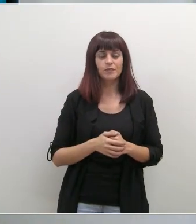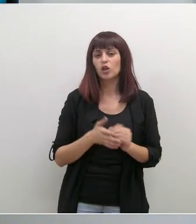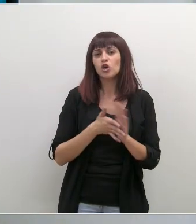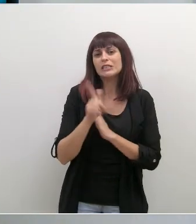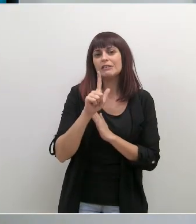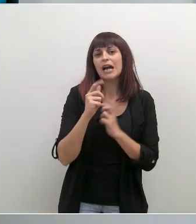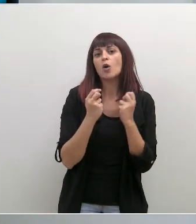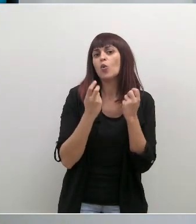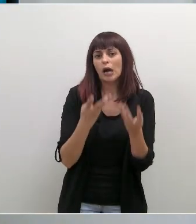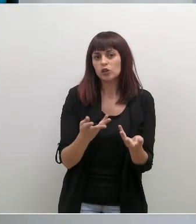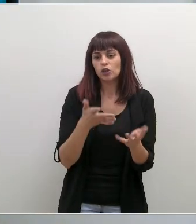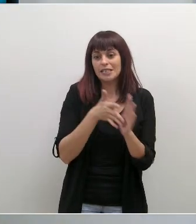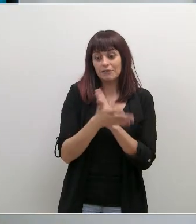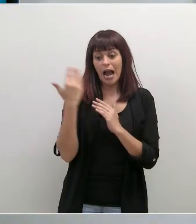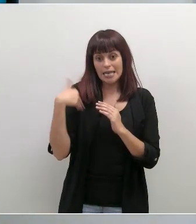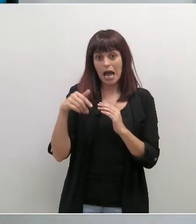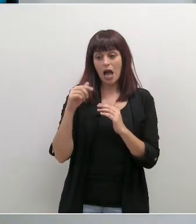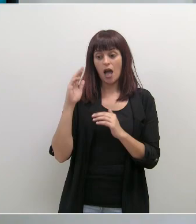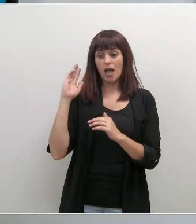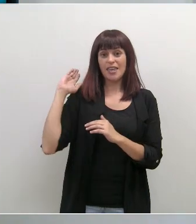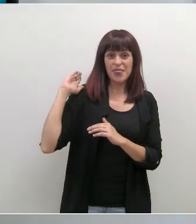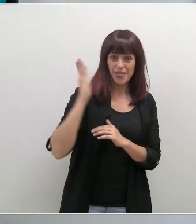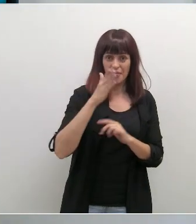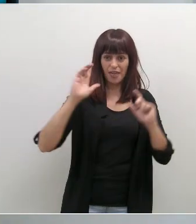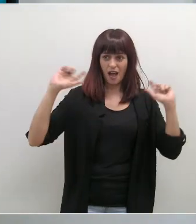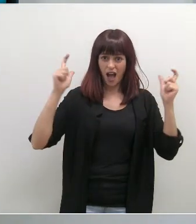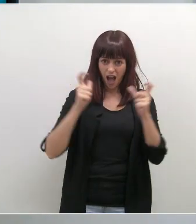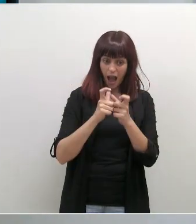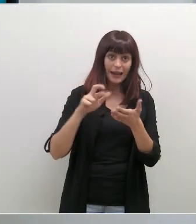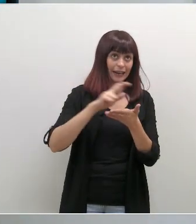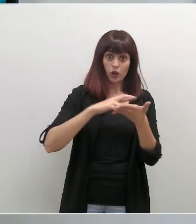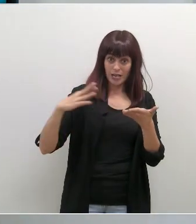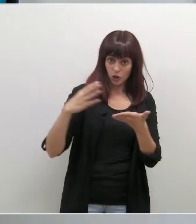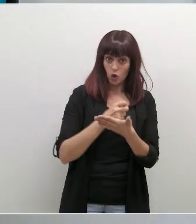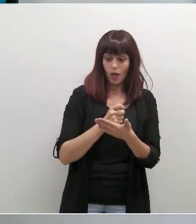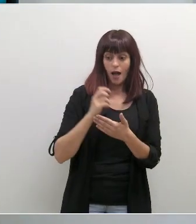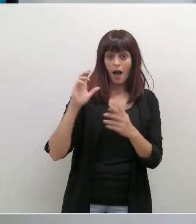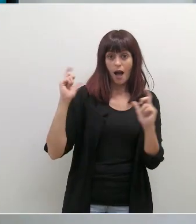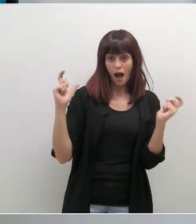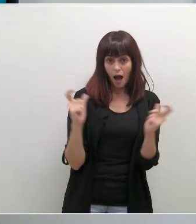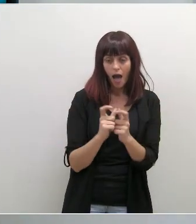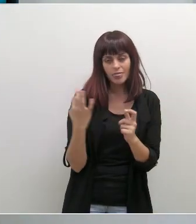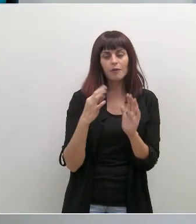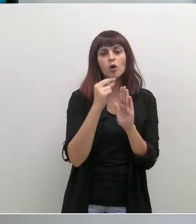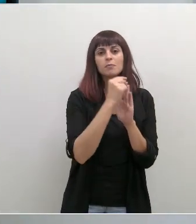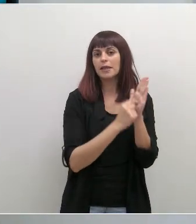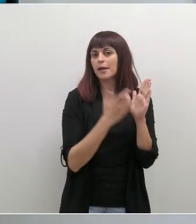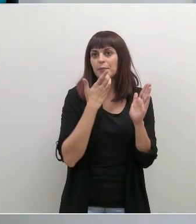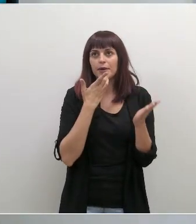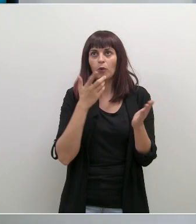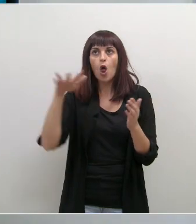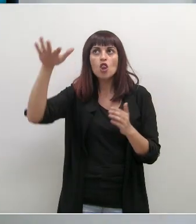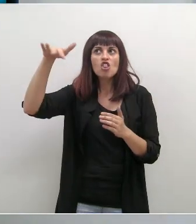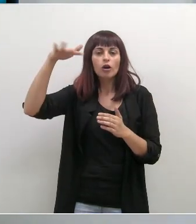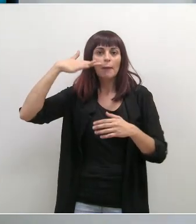sino el que una vez que bajemos la incidencia, espero, en todas las regiones, hay que poner medidas para que sitios calientes nos